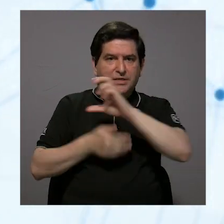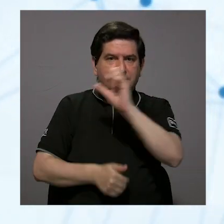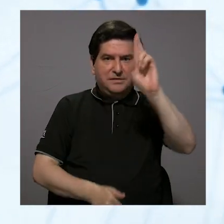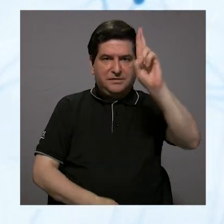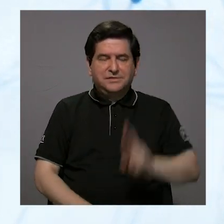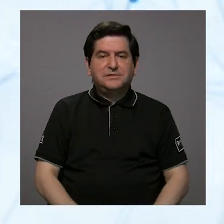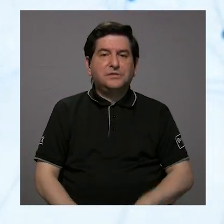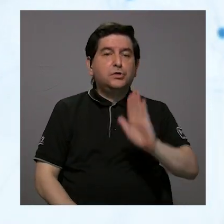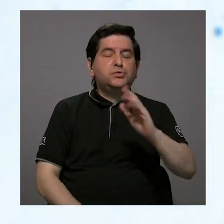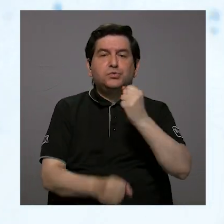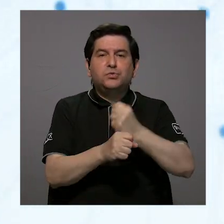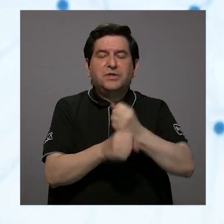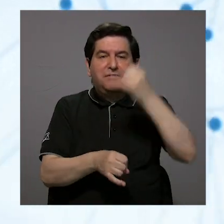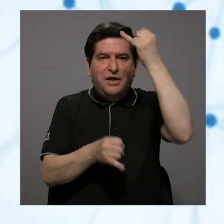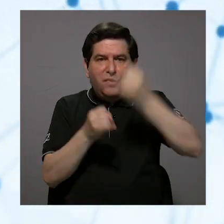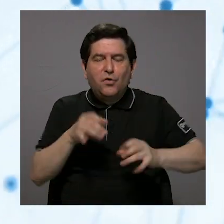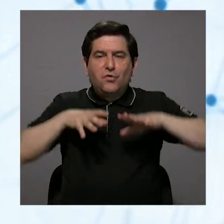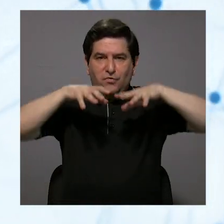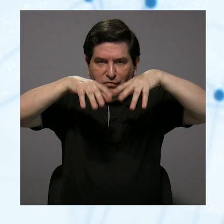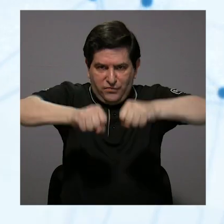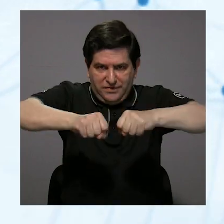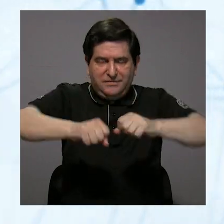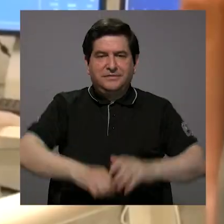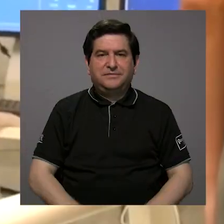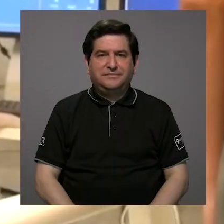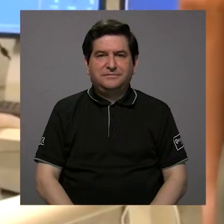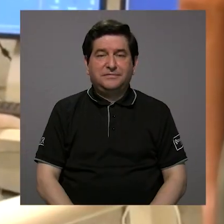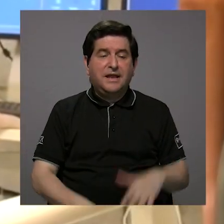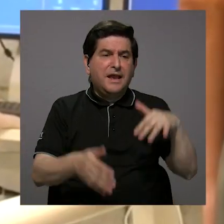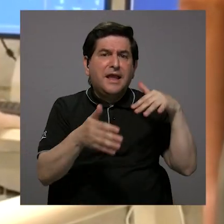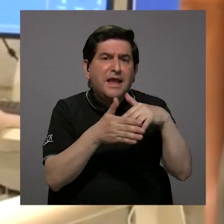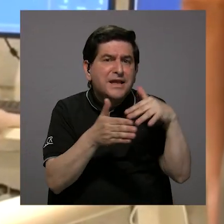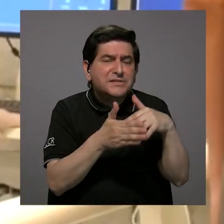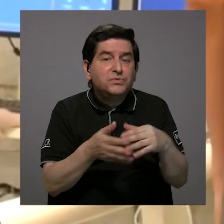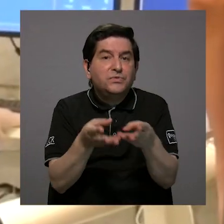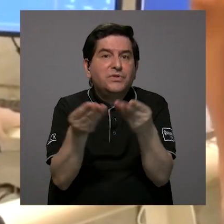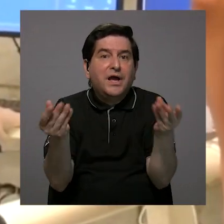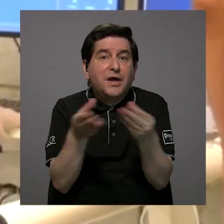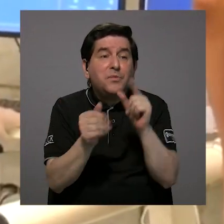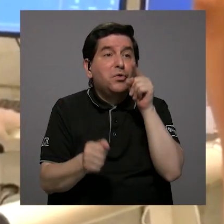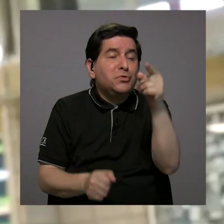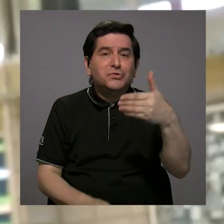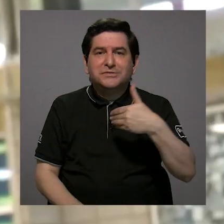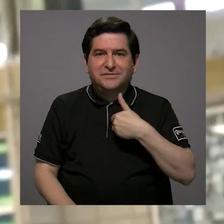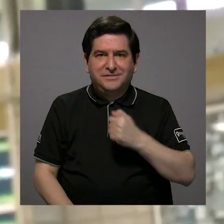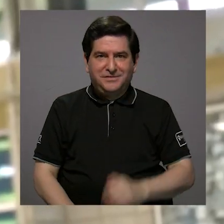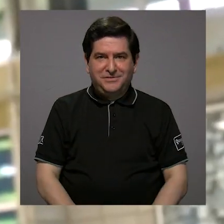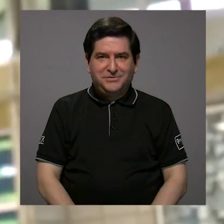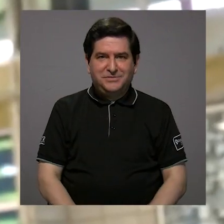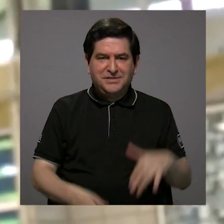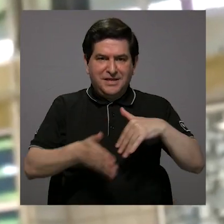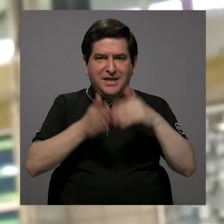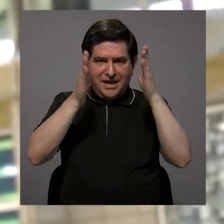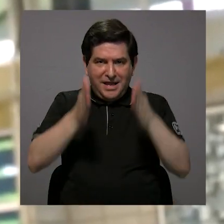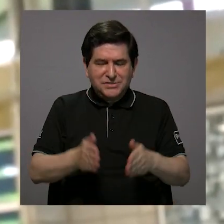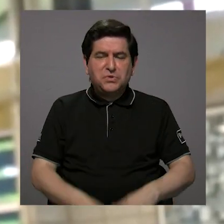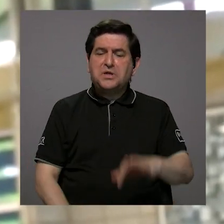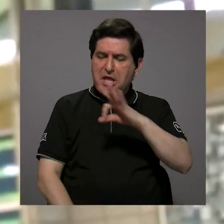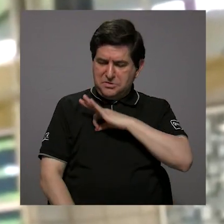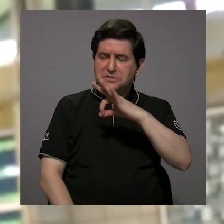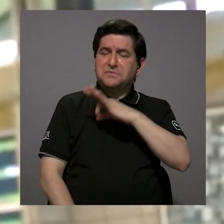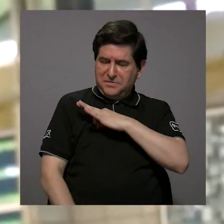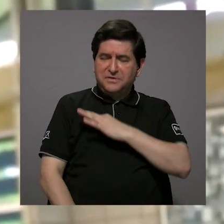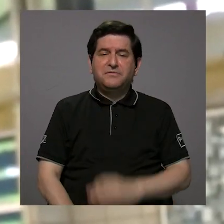Universidad de Costa Rica en sus trabajos finales de graduación, estudiando algunos de los productos de ellos, de manera que los estudiantes